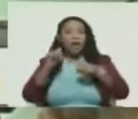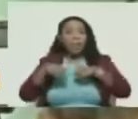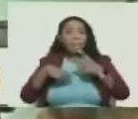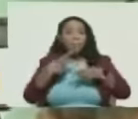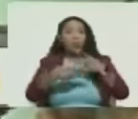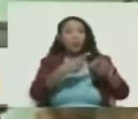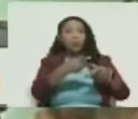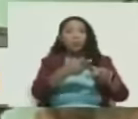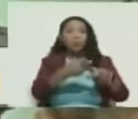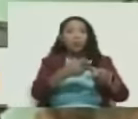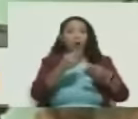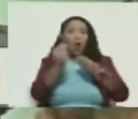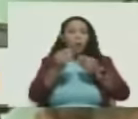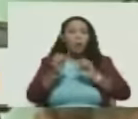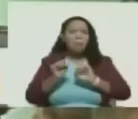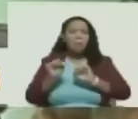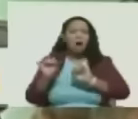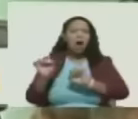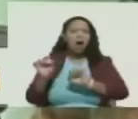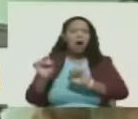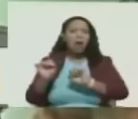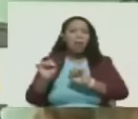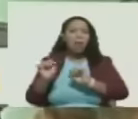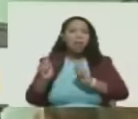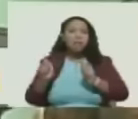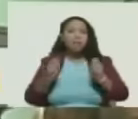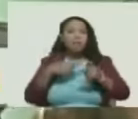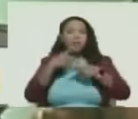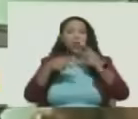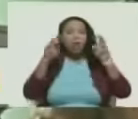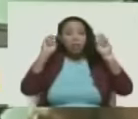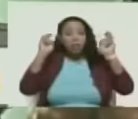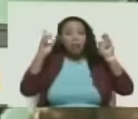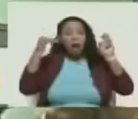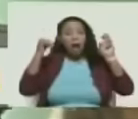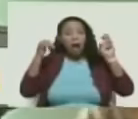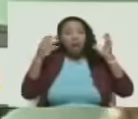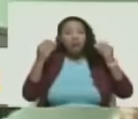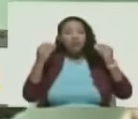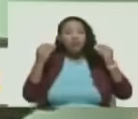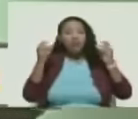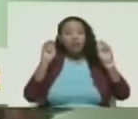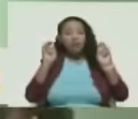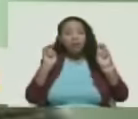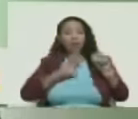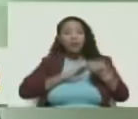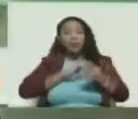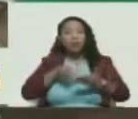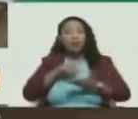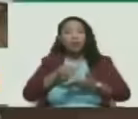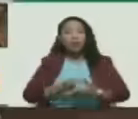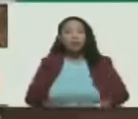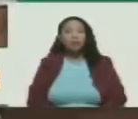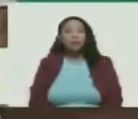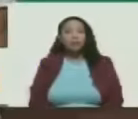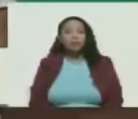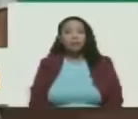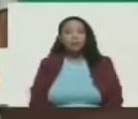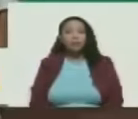y cómo evitar la politización de un tema que tiene alto contenido nacionalista.